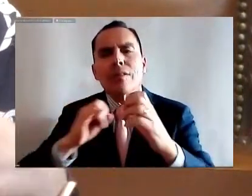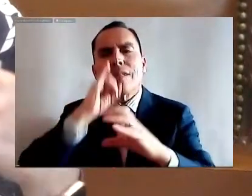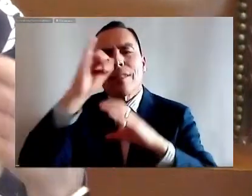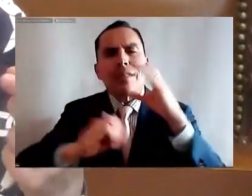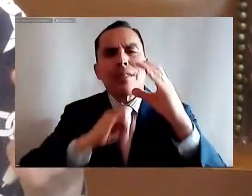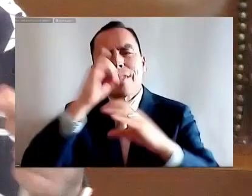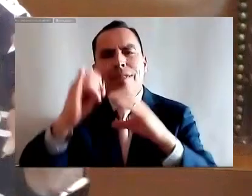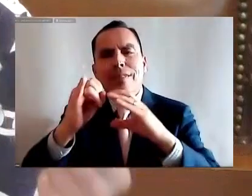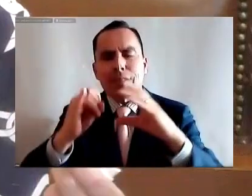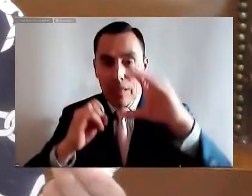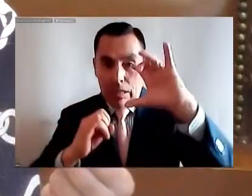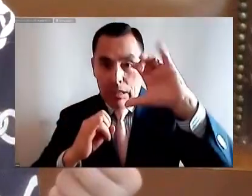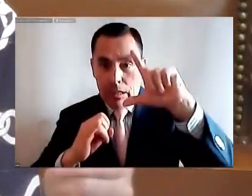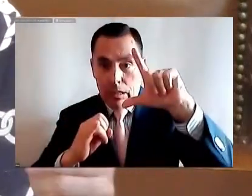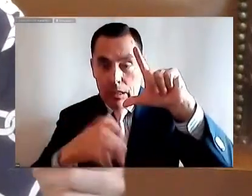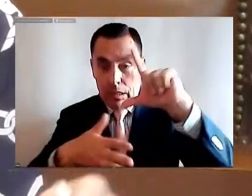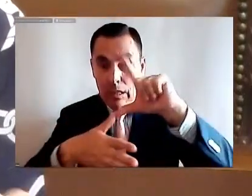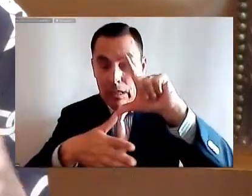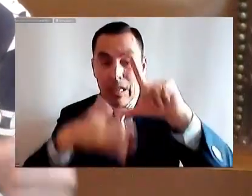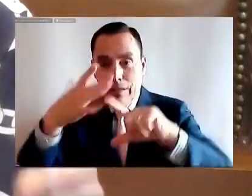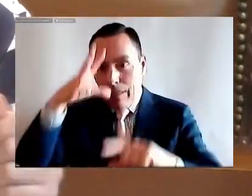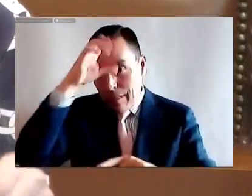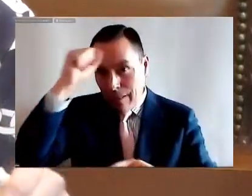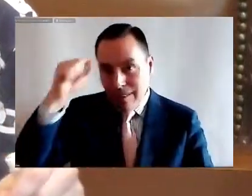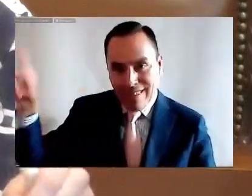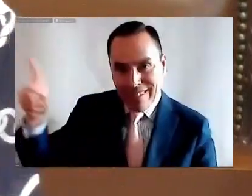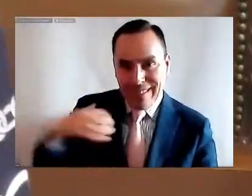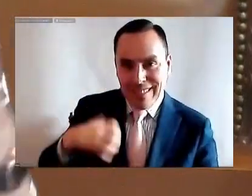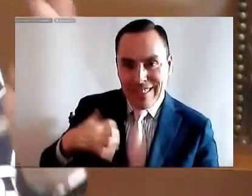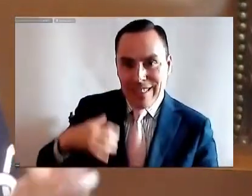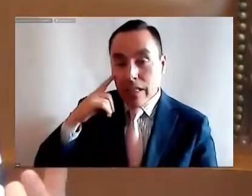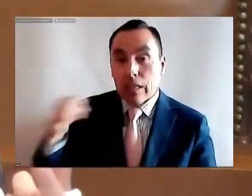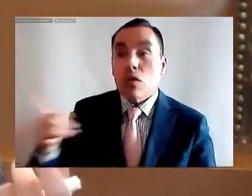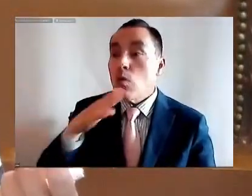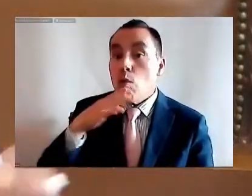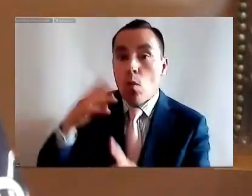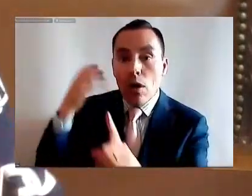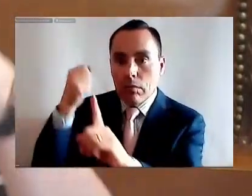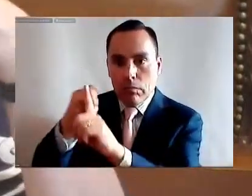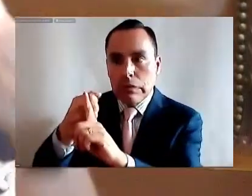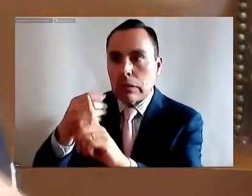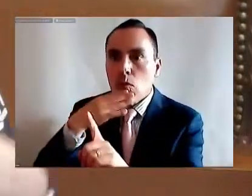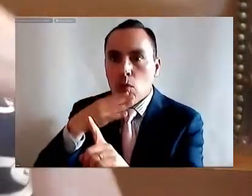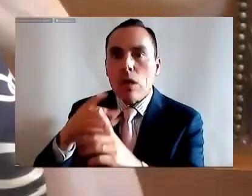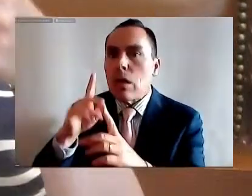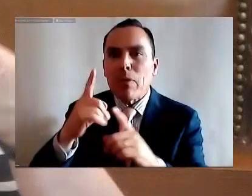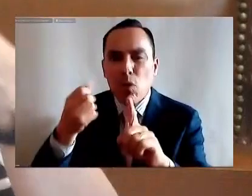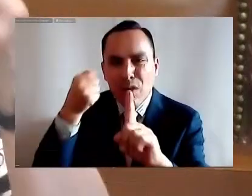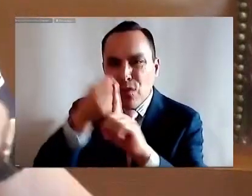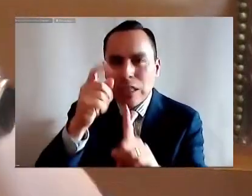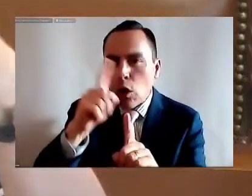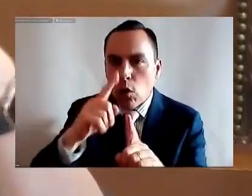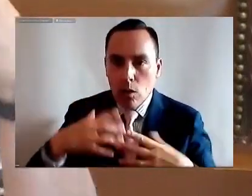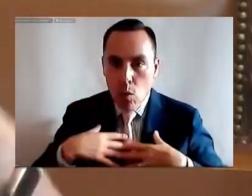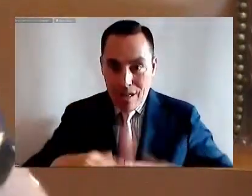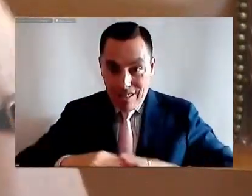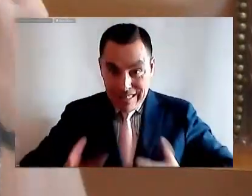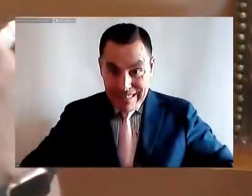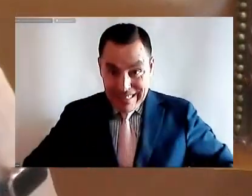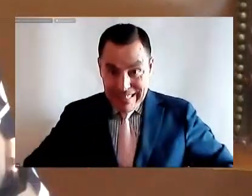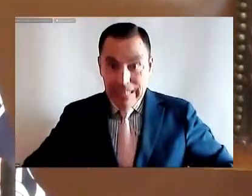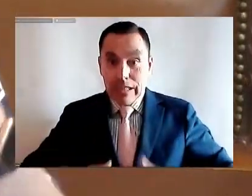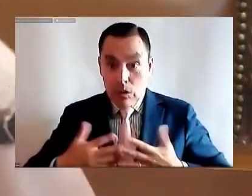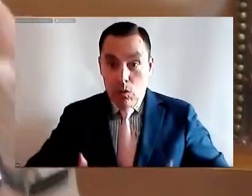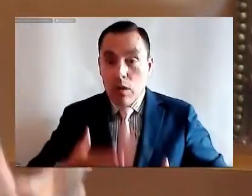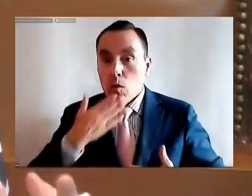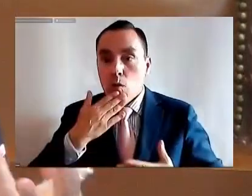Humanos que condenó a Argentina, ¿verdad?, por un caso de violencia obstétrica y entre las medidas de reparación se condenó también a dar una reparación